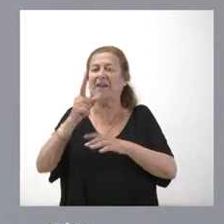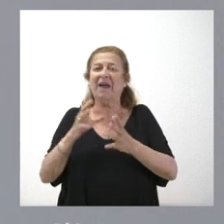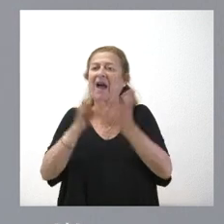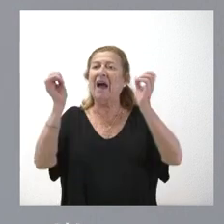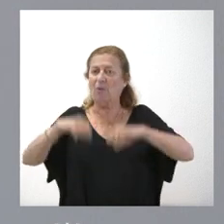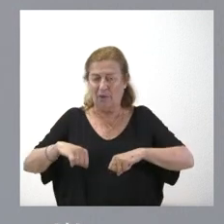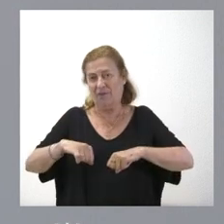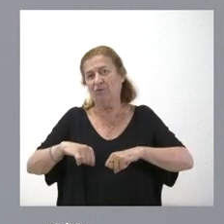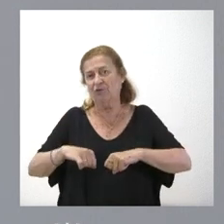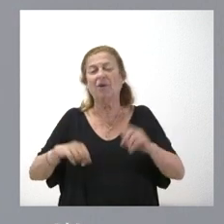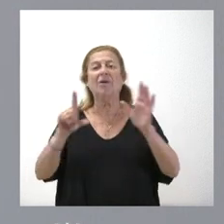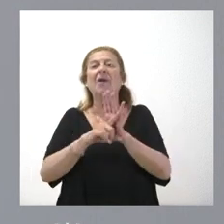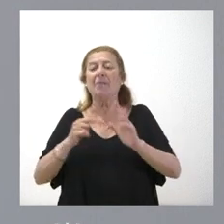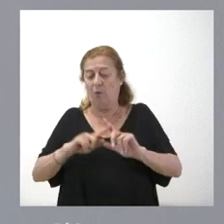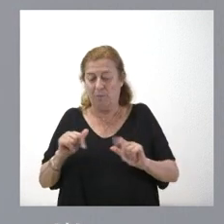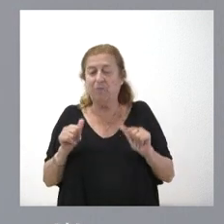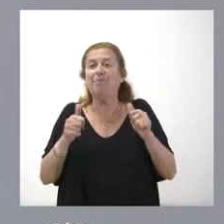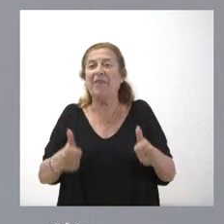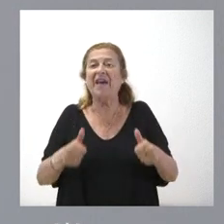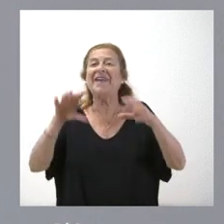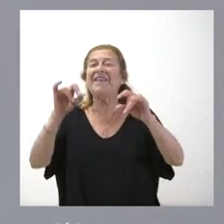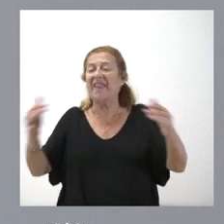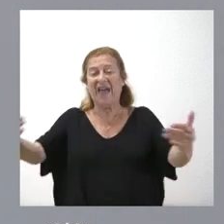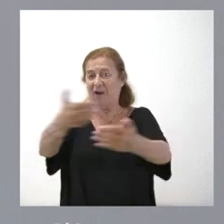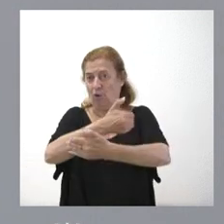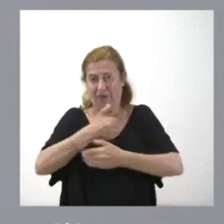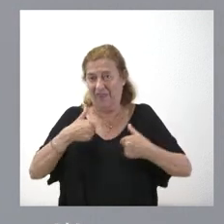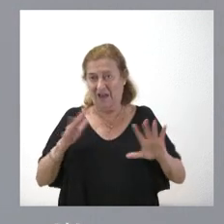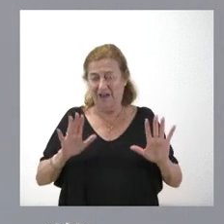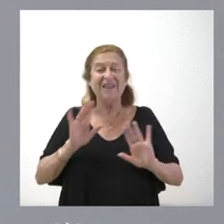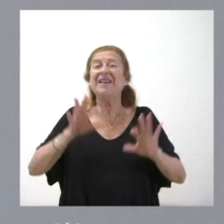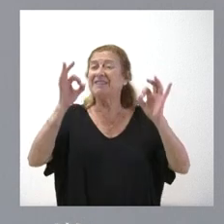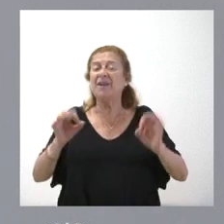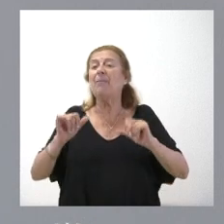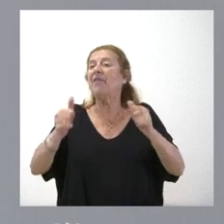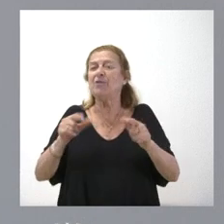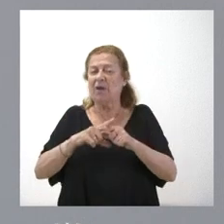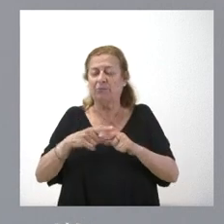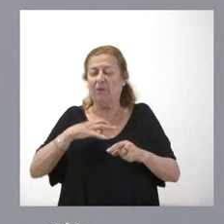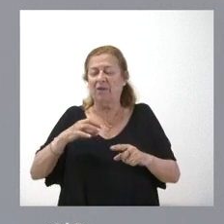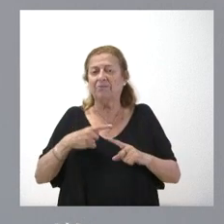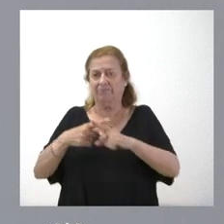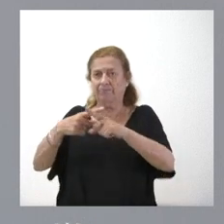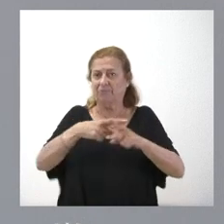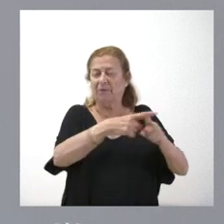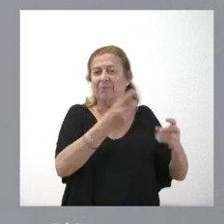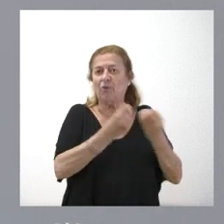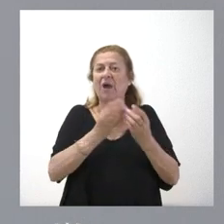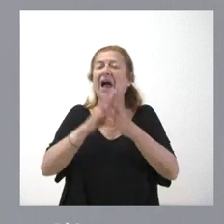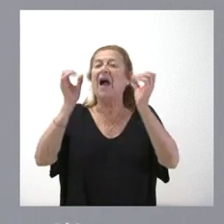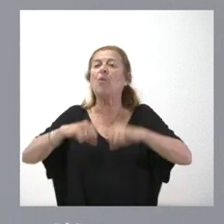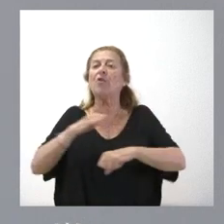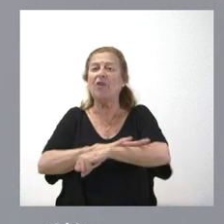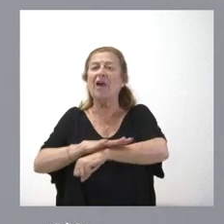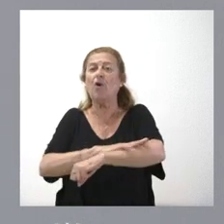el elemento de partida de tierra de acogida En todo caso son unos principios que son plenamente compatibles con el pacto de gobierno que